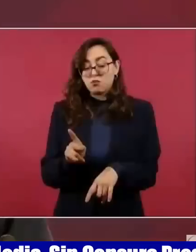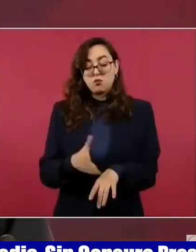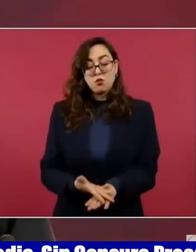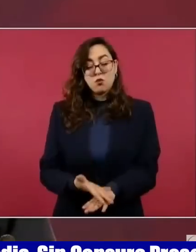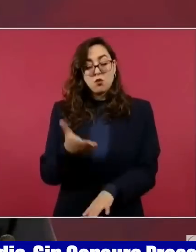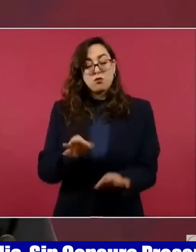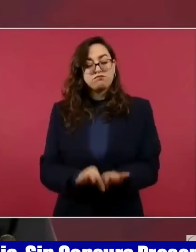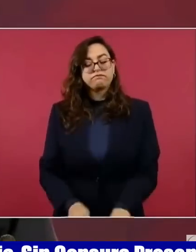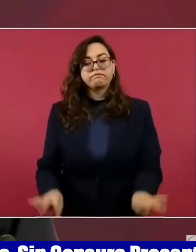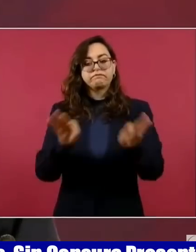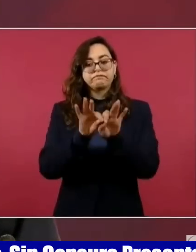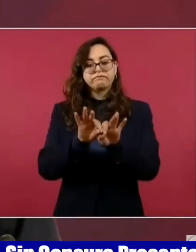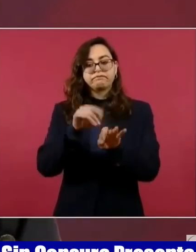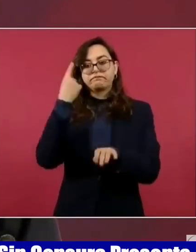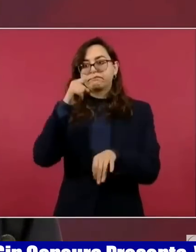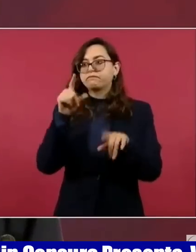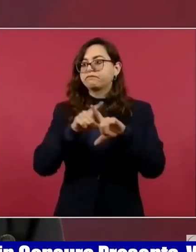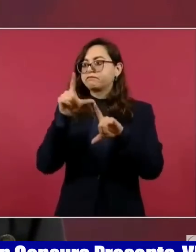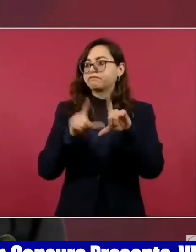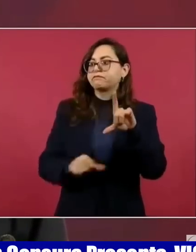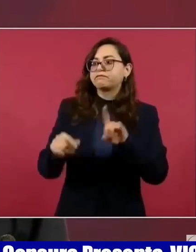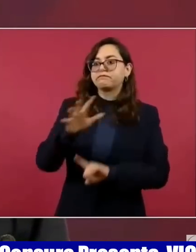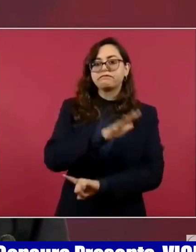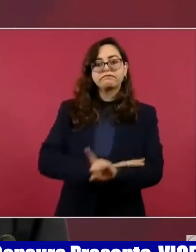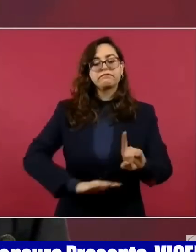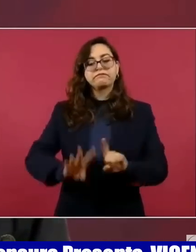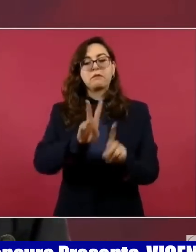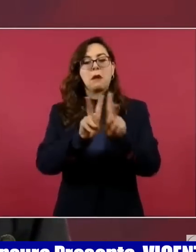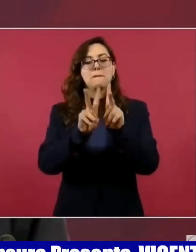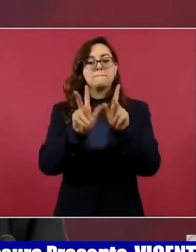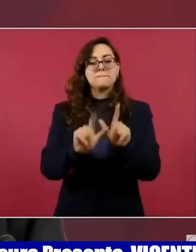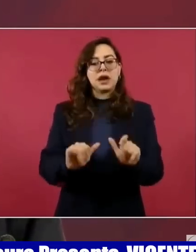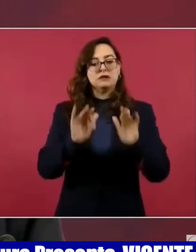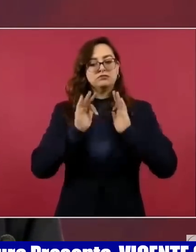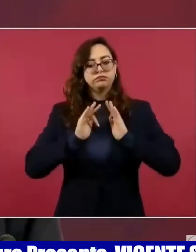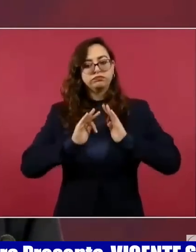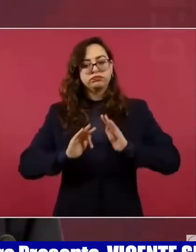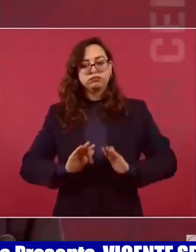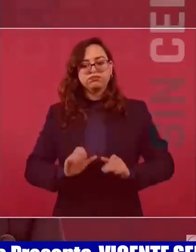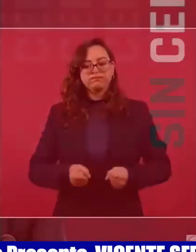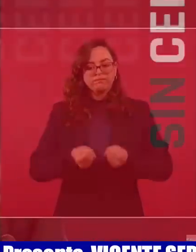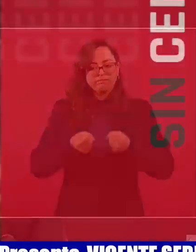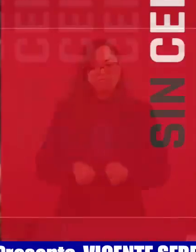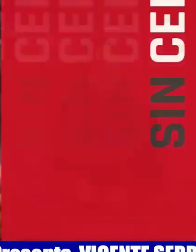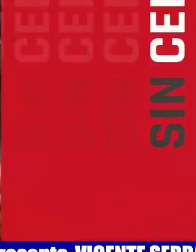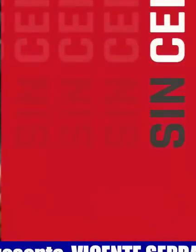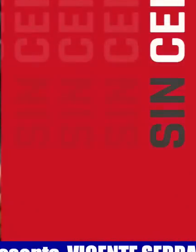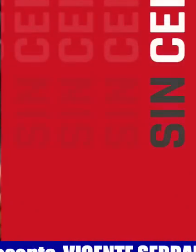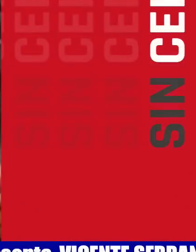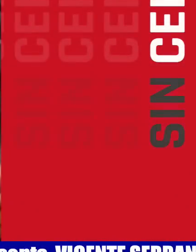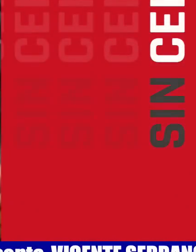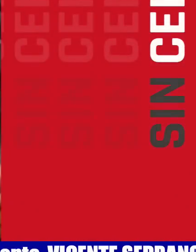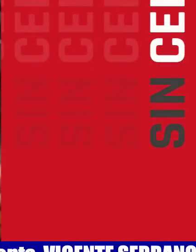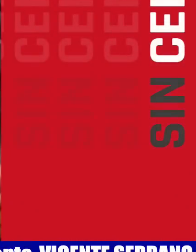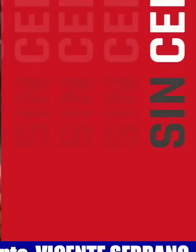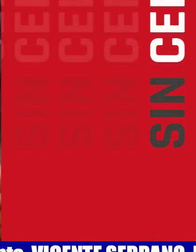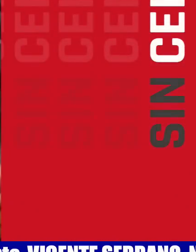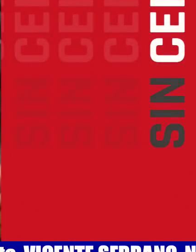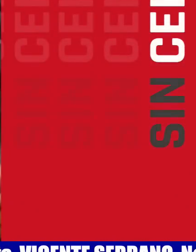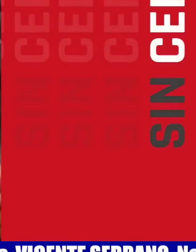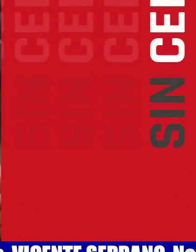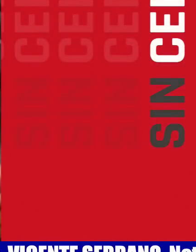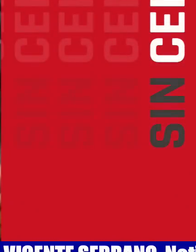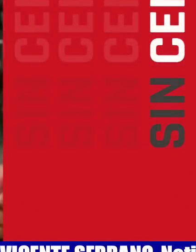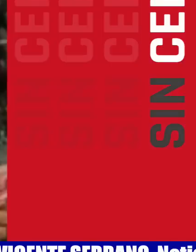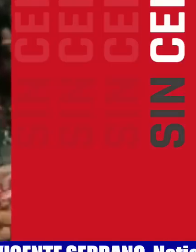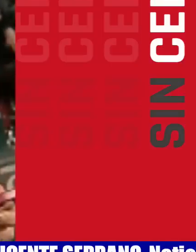presidente López Obrador, que la pregunta que hace Dalila Escobar, pues tiene que ver con la mala leche de los editores de Proceso. Y en ese momento